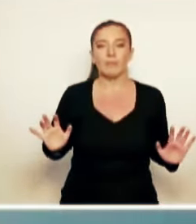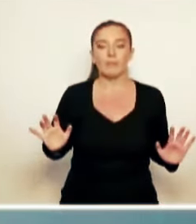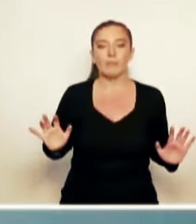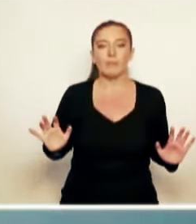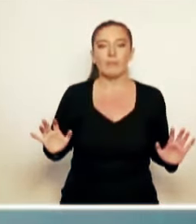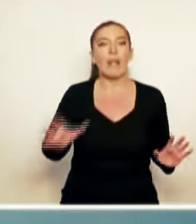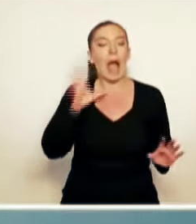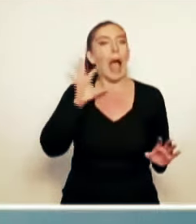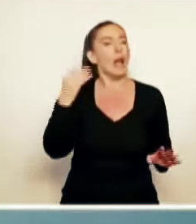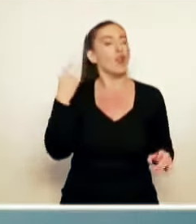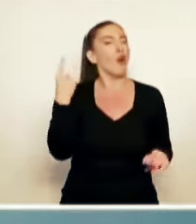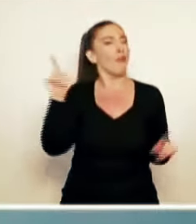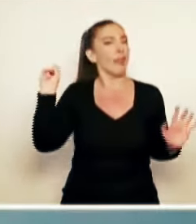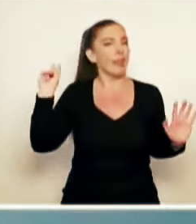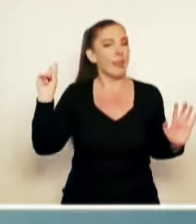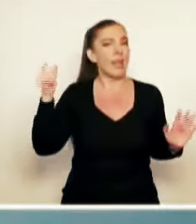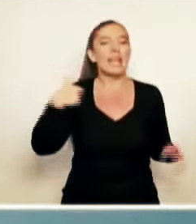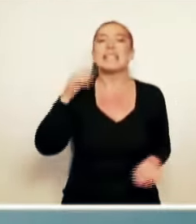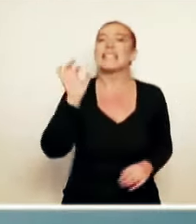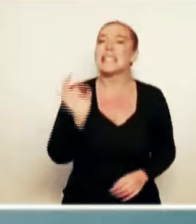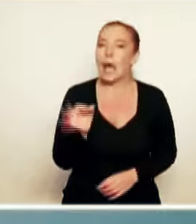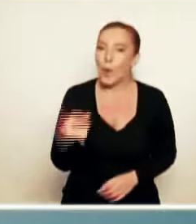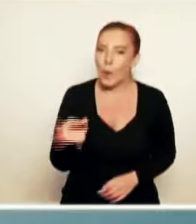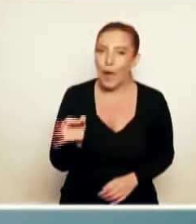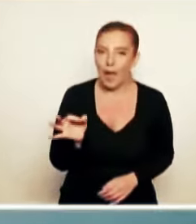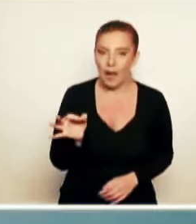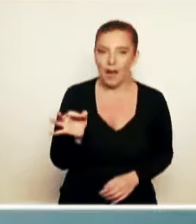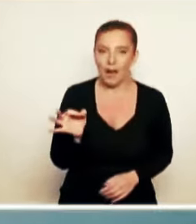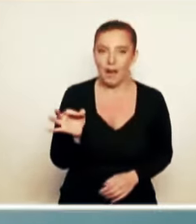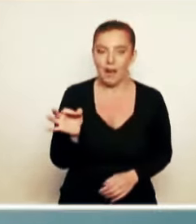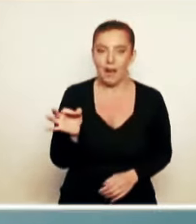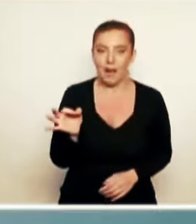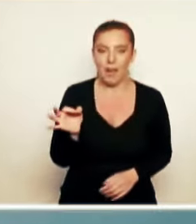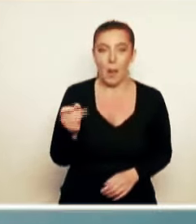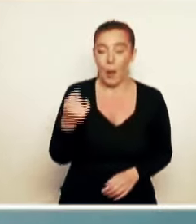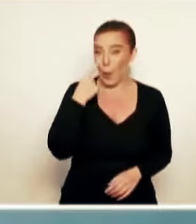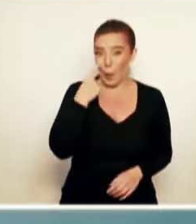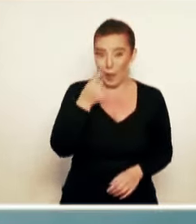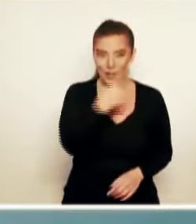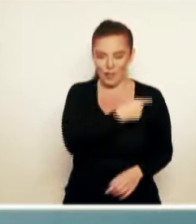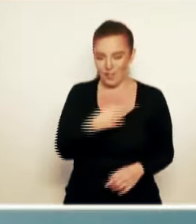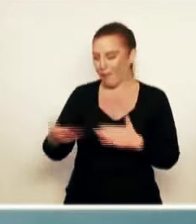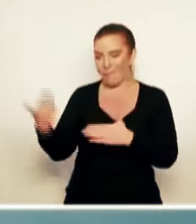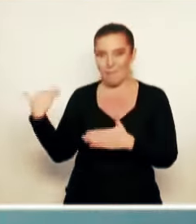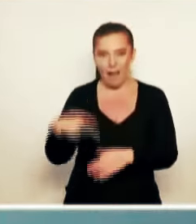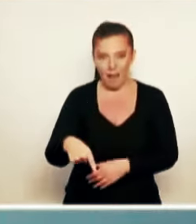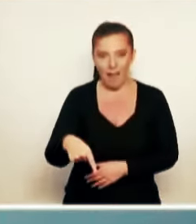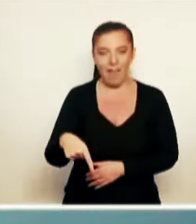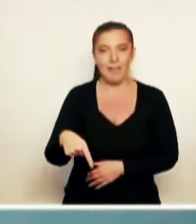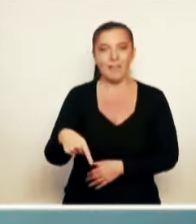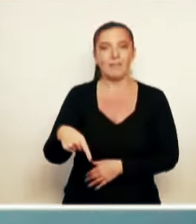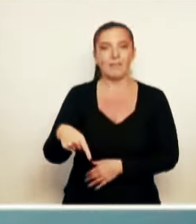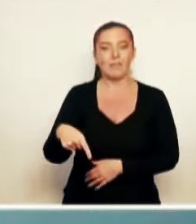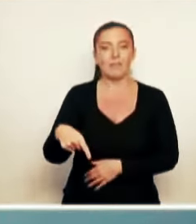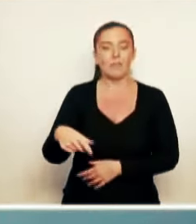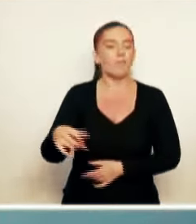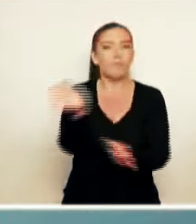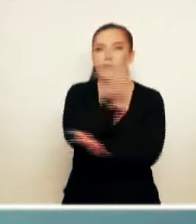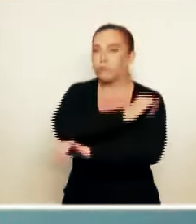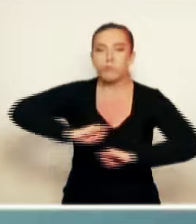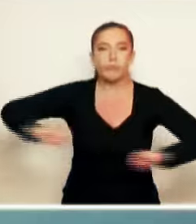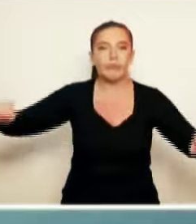una curiosidad también, saber cómo nos corren. ¿Vieron que esta semana se tuvo mucha difusión